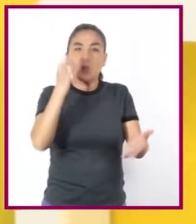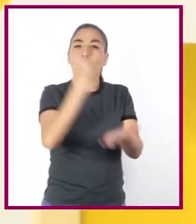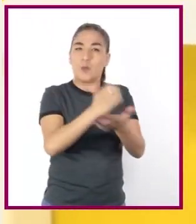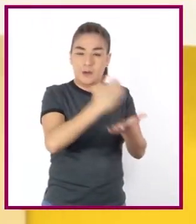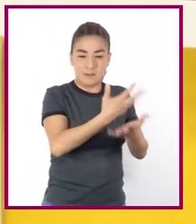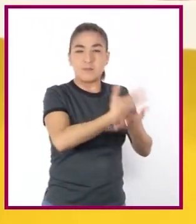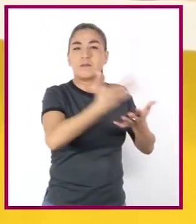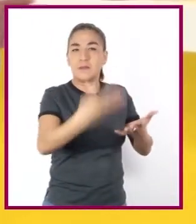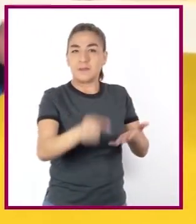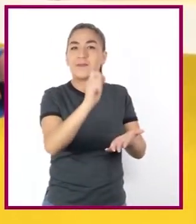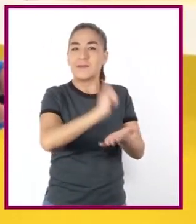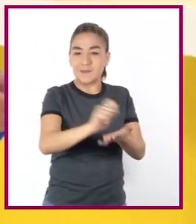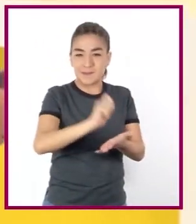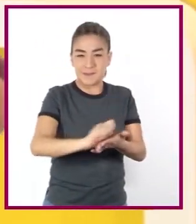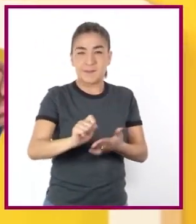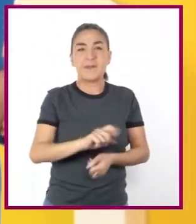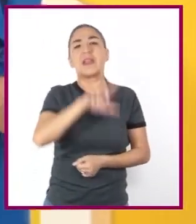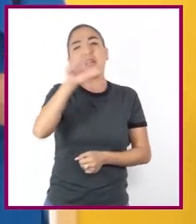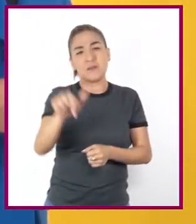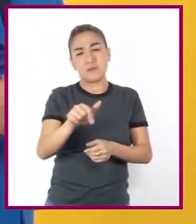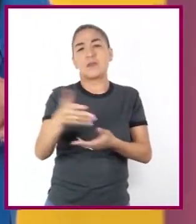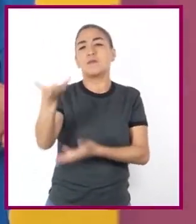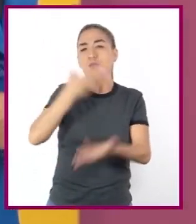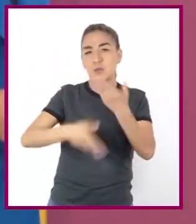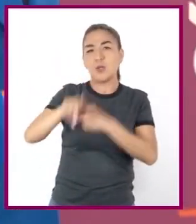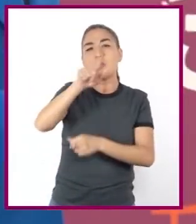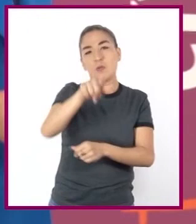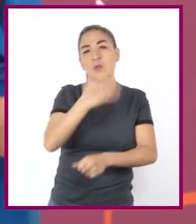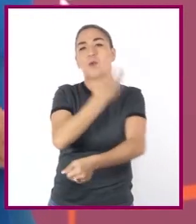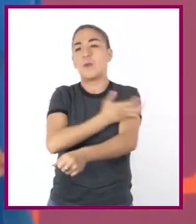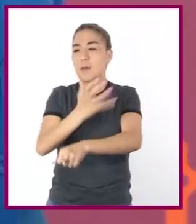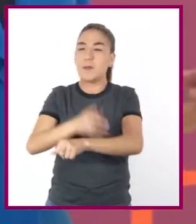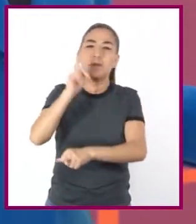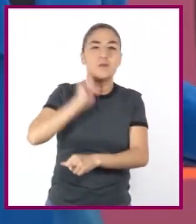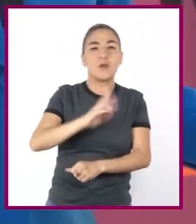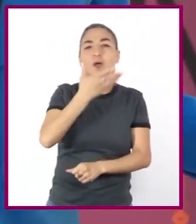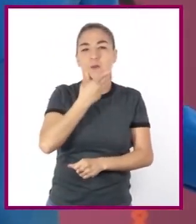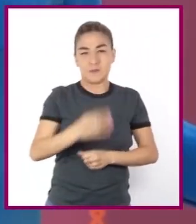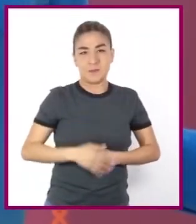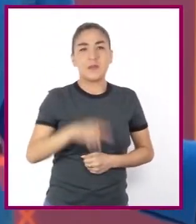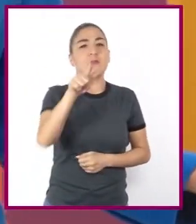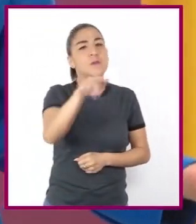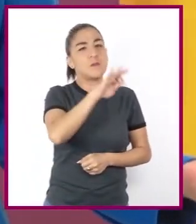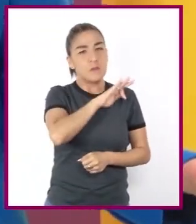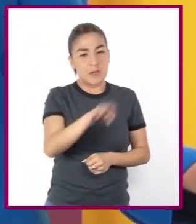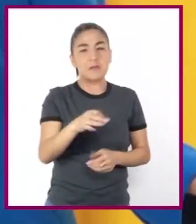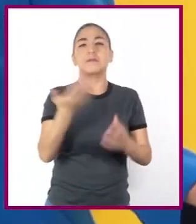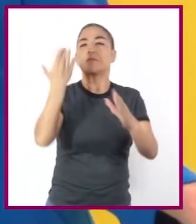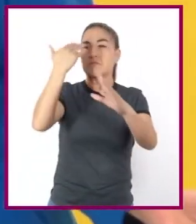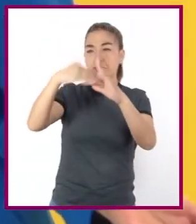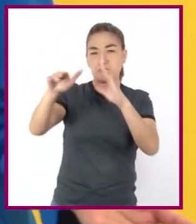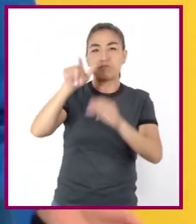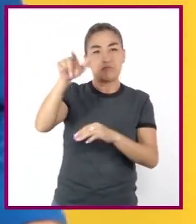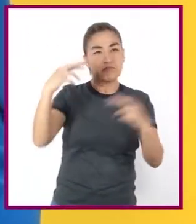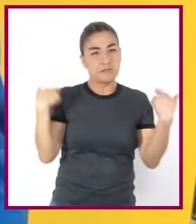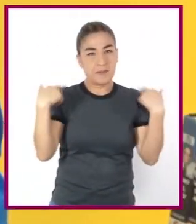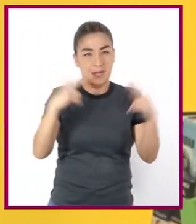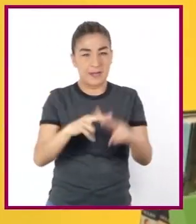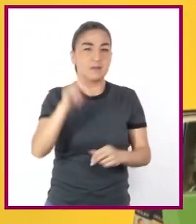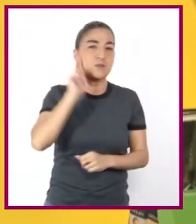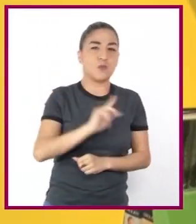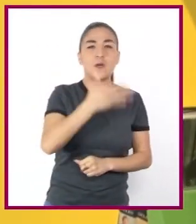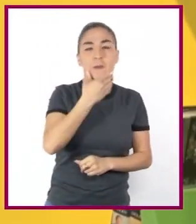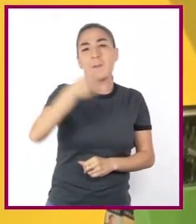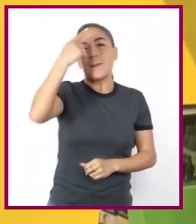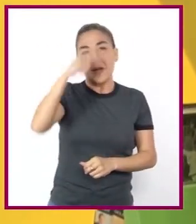de actividades y compártanla con sus compañeros y compañeras. Pueden enviarla a su profesora o profesor